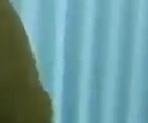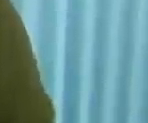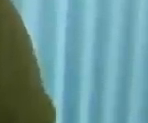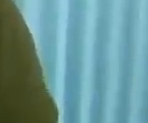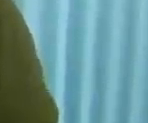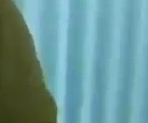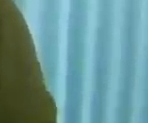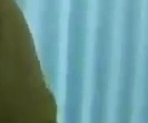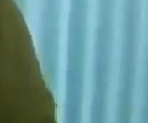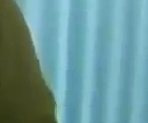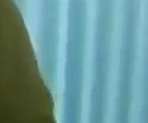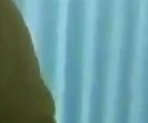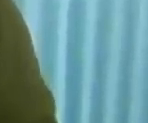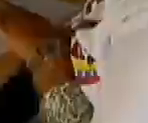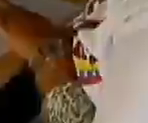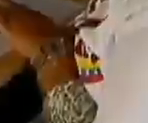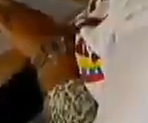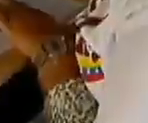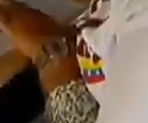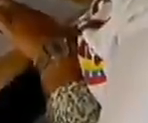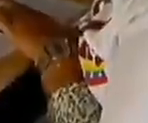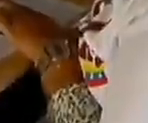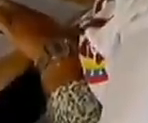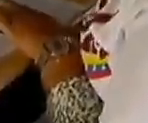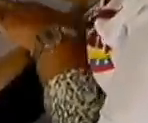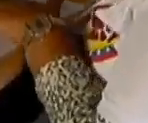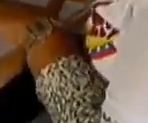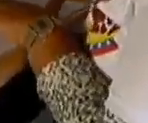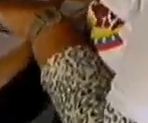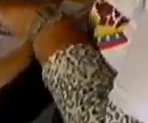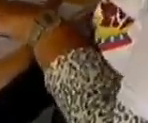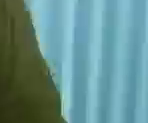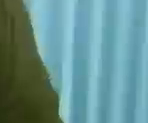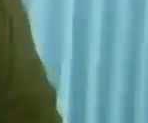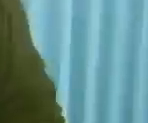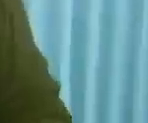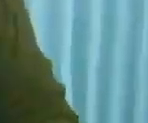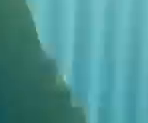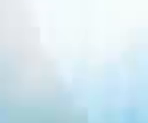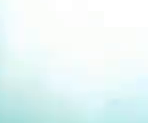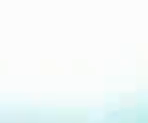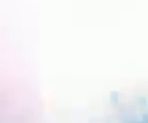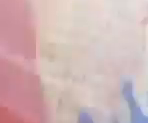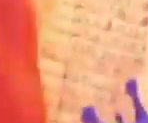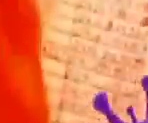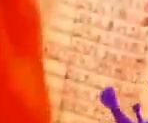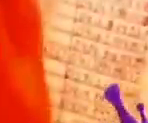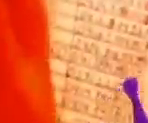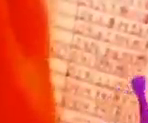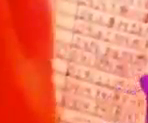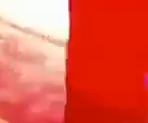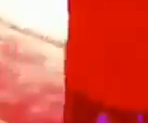se aboquen a este proceso de vacunarlos y que vuelvan a casa, volvamos a la vida.